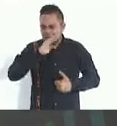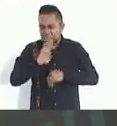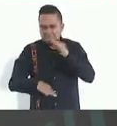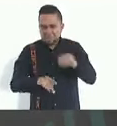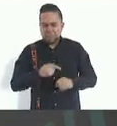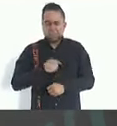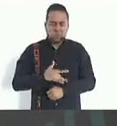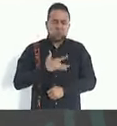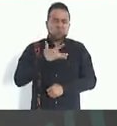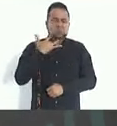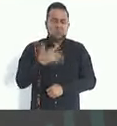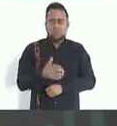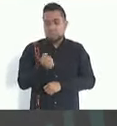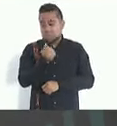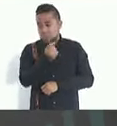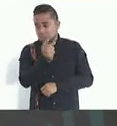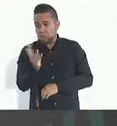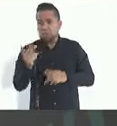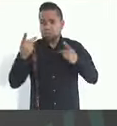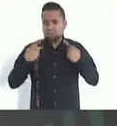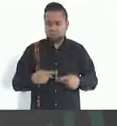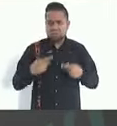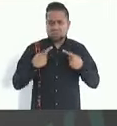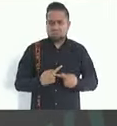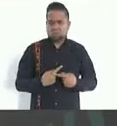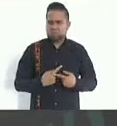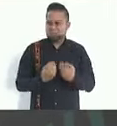me acercaron muchos